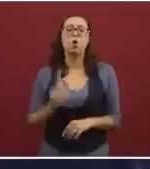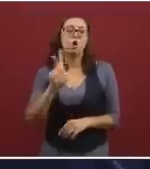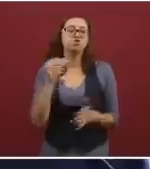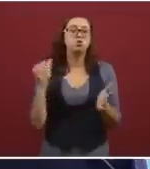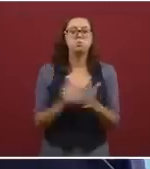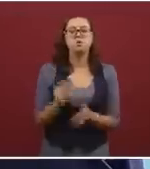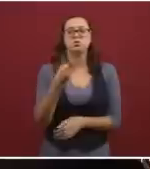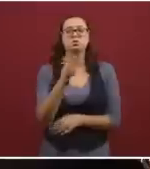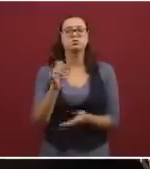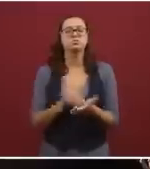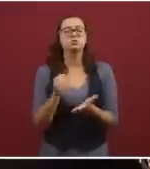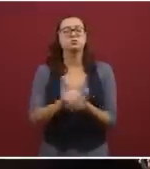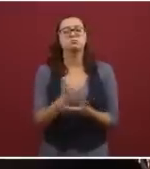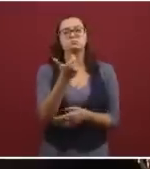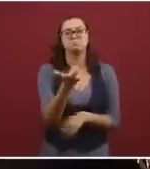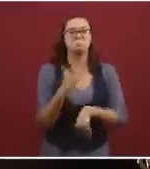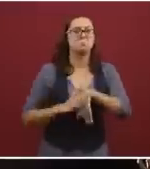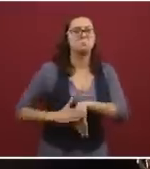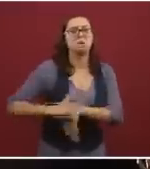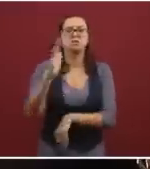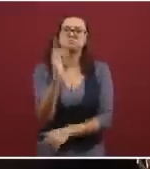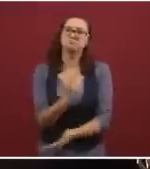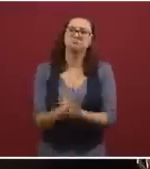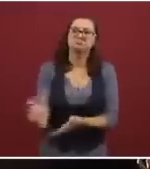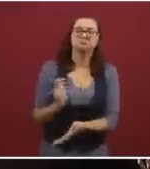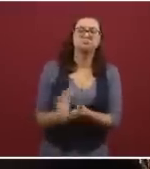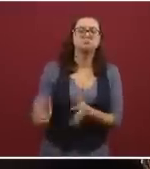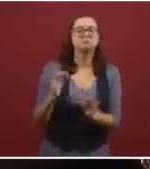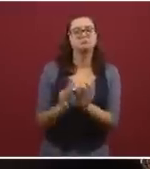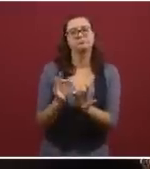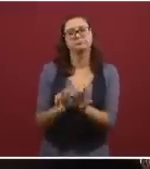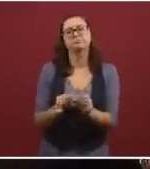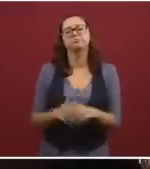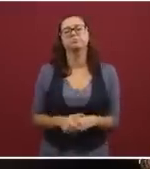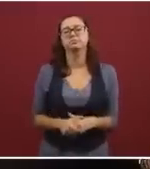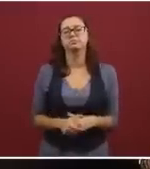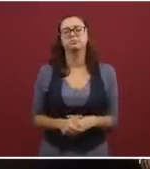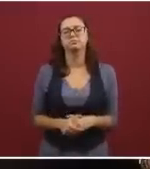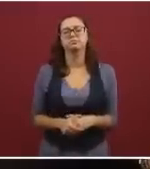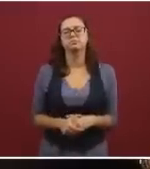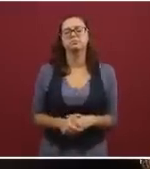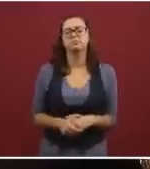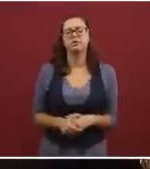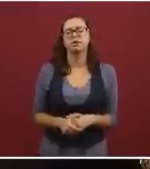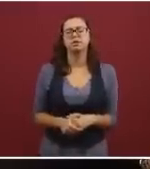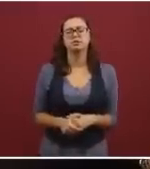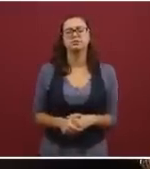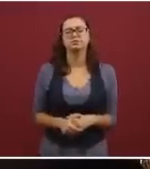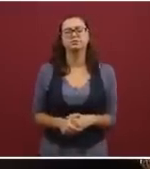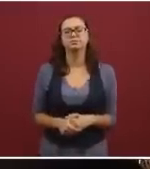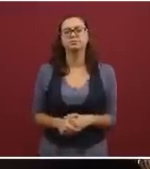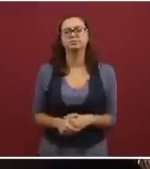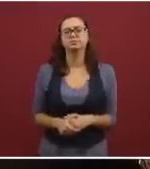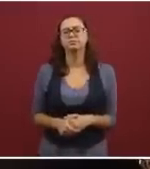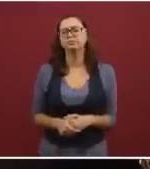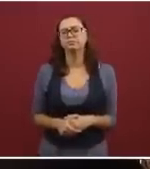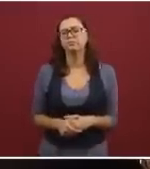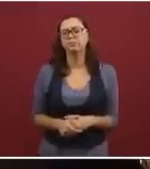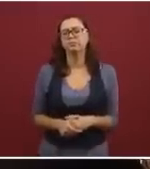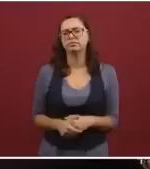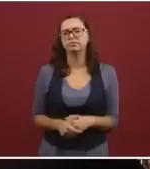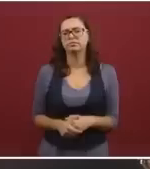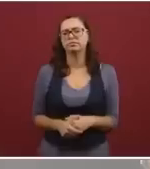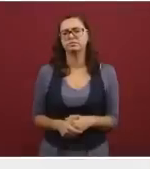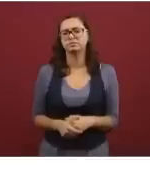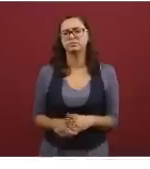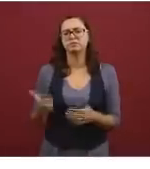millones de pesos más. La que sigue, por favor. De estos pagos se incluyen ADEFAS que